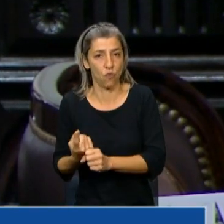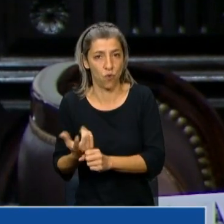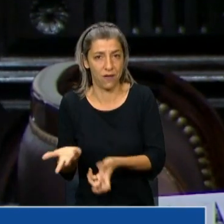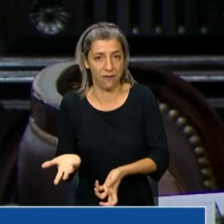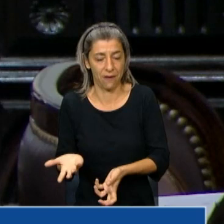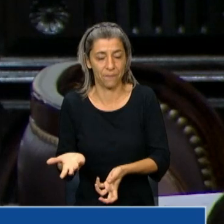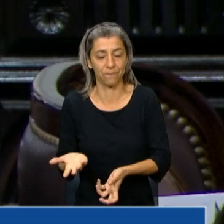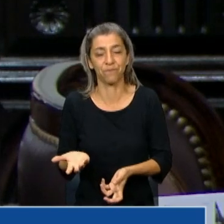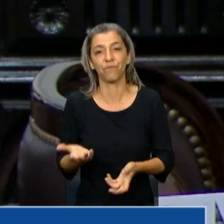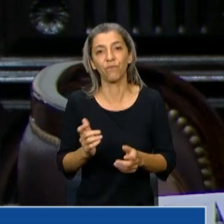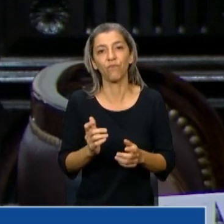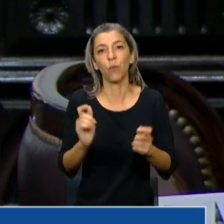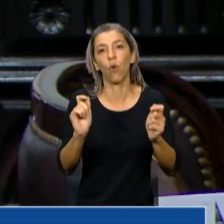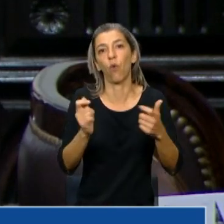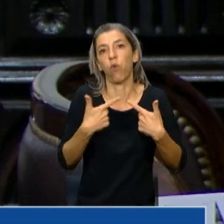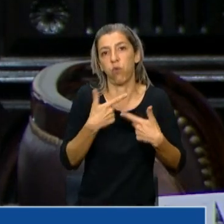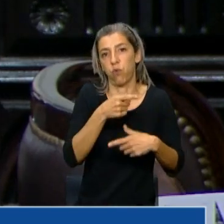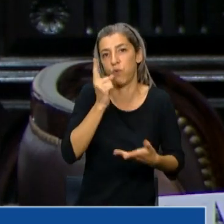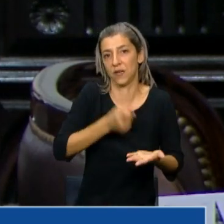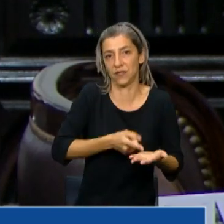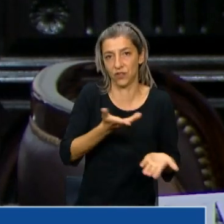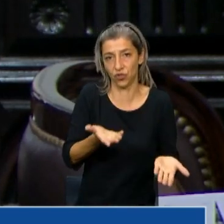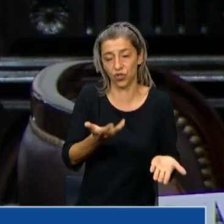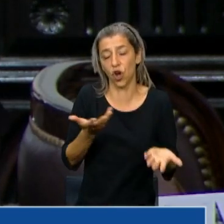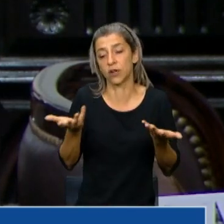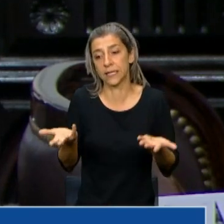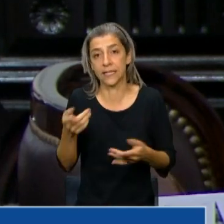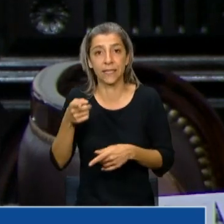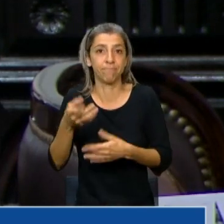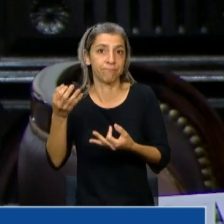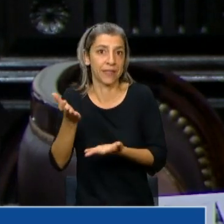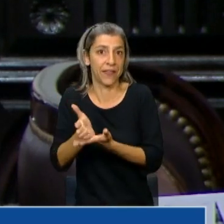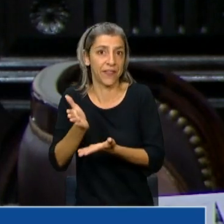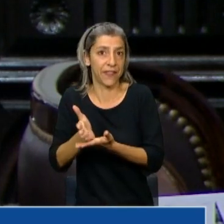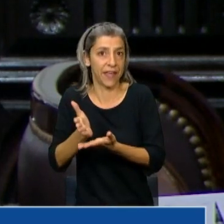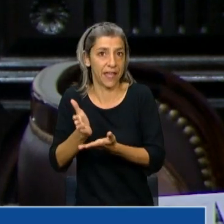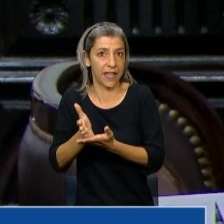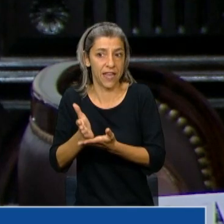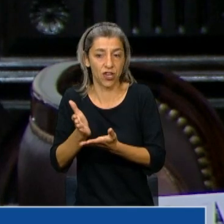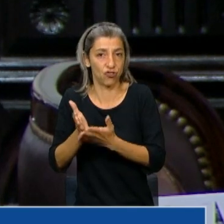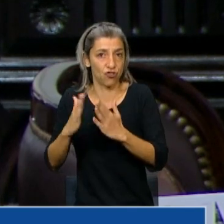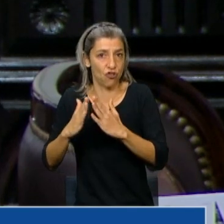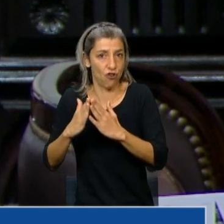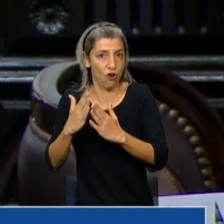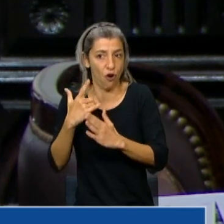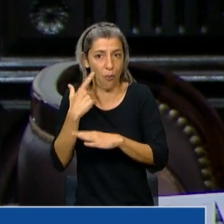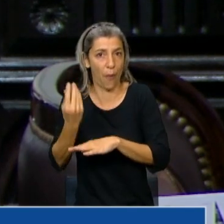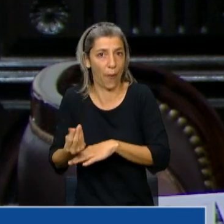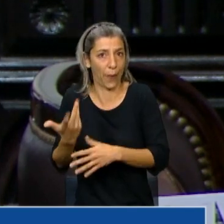contractuales. Y es sobre un tema particular que tiene que ver con el derecho a la vivienda, la necesidad de ella. Y este es un